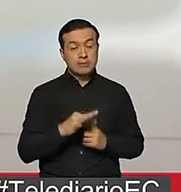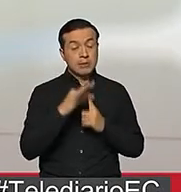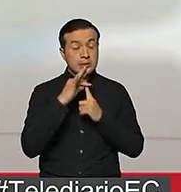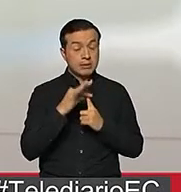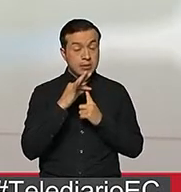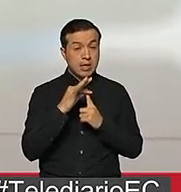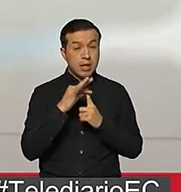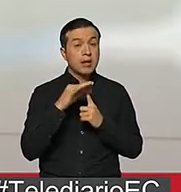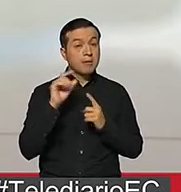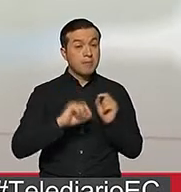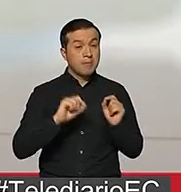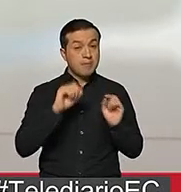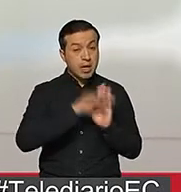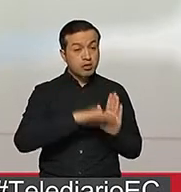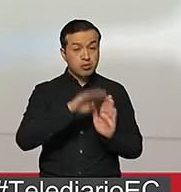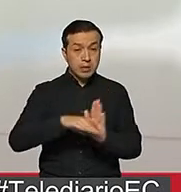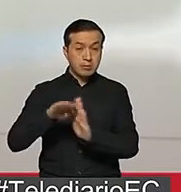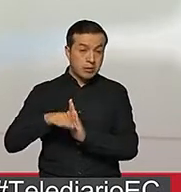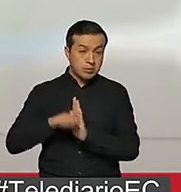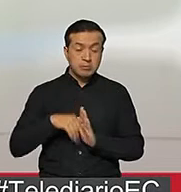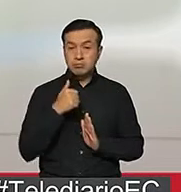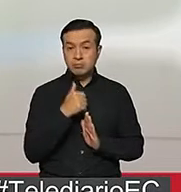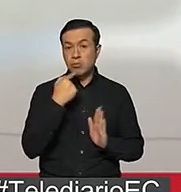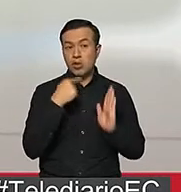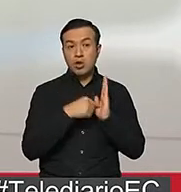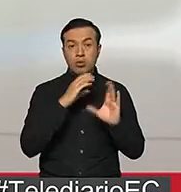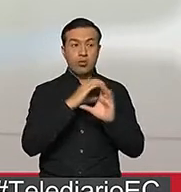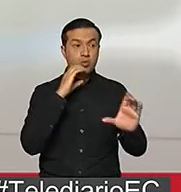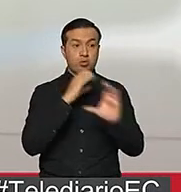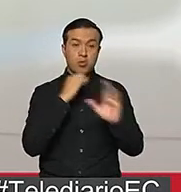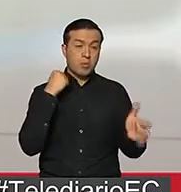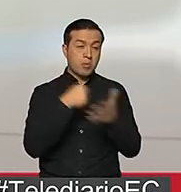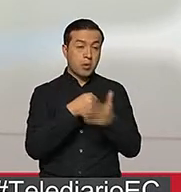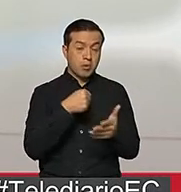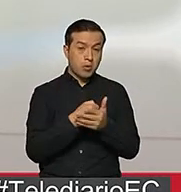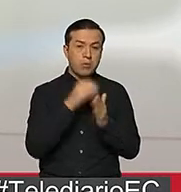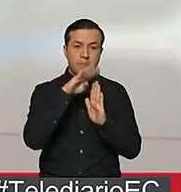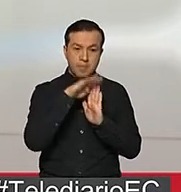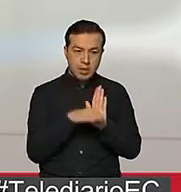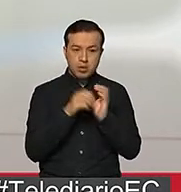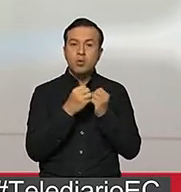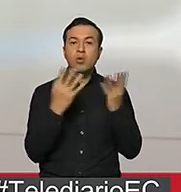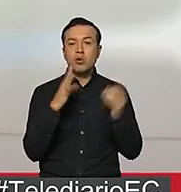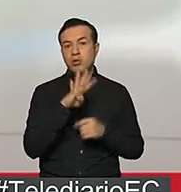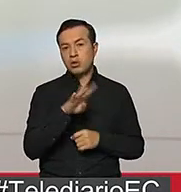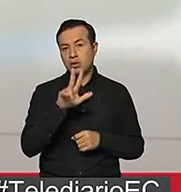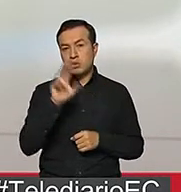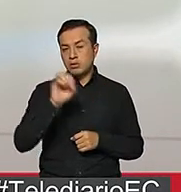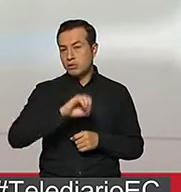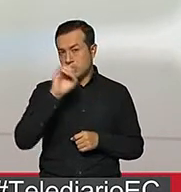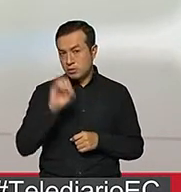reducción de accidentes de tránsito particularmente en transporte de interés intraprovincial tenemos una reducción del 43 por